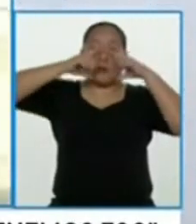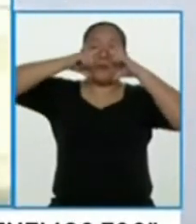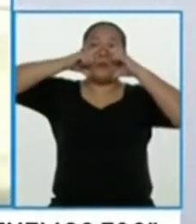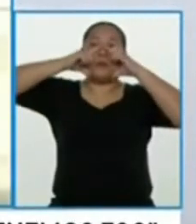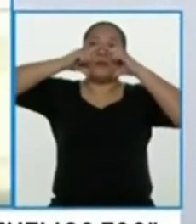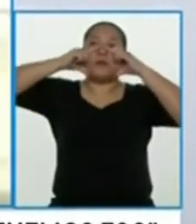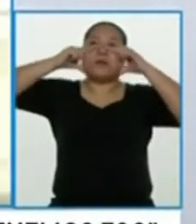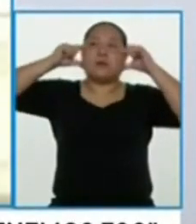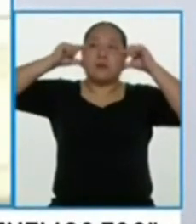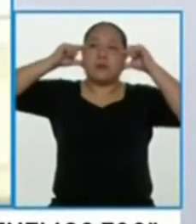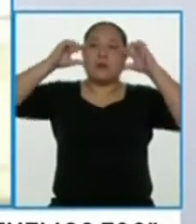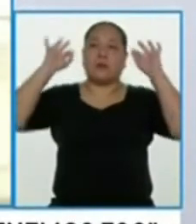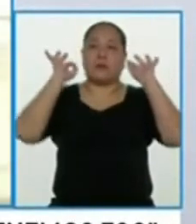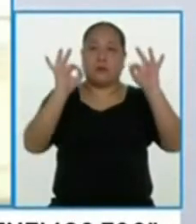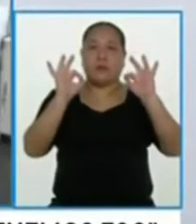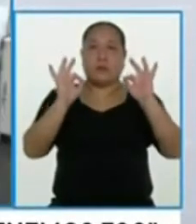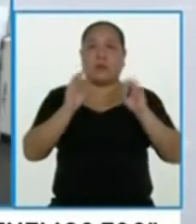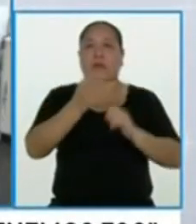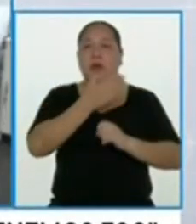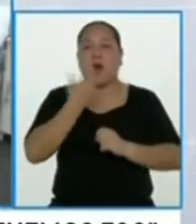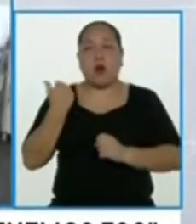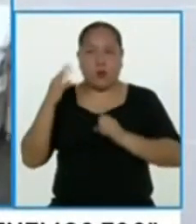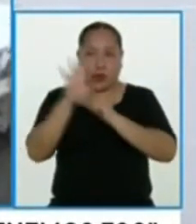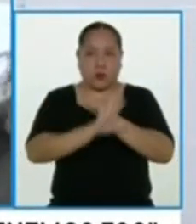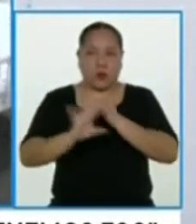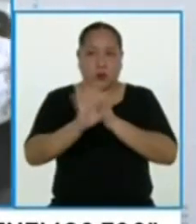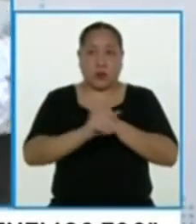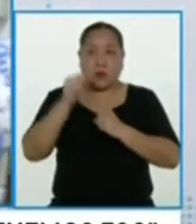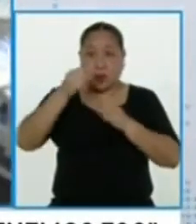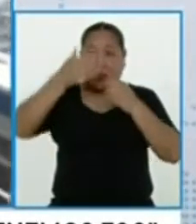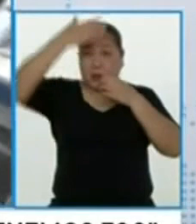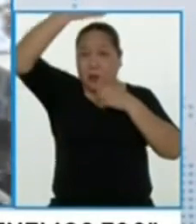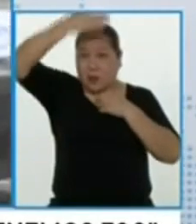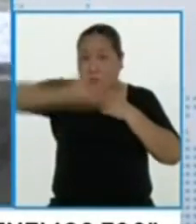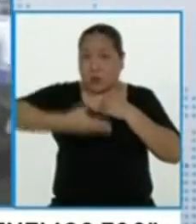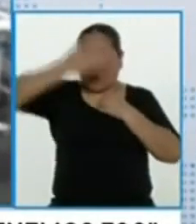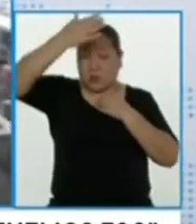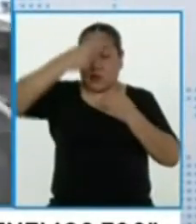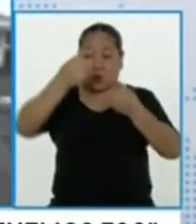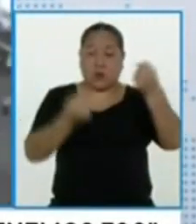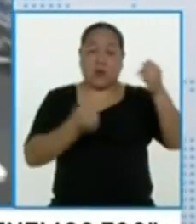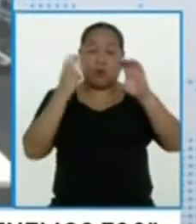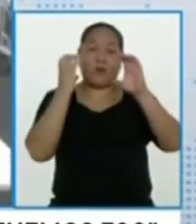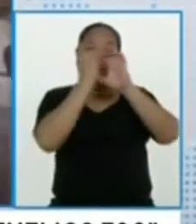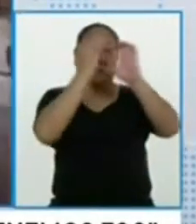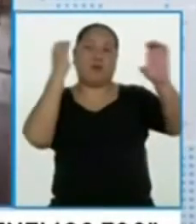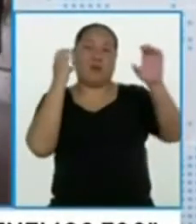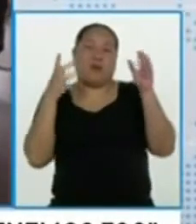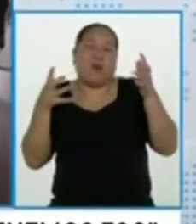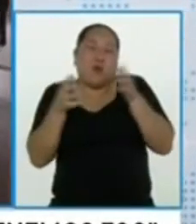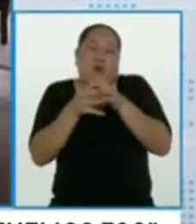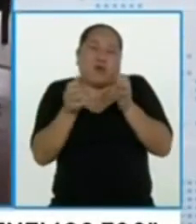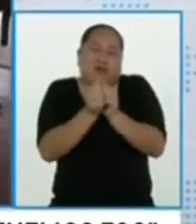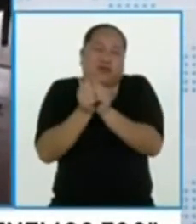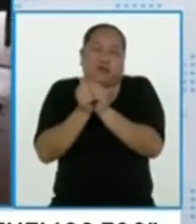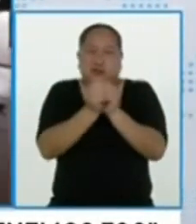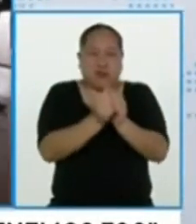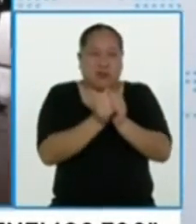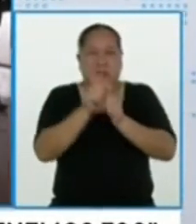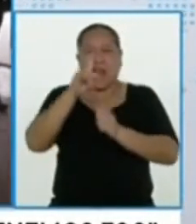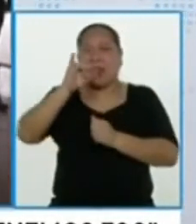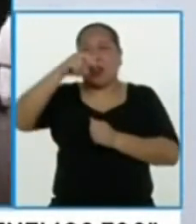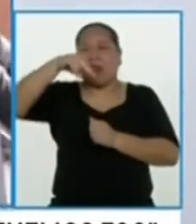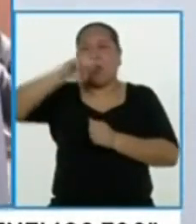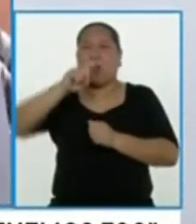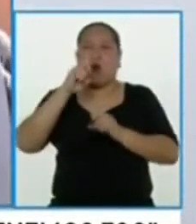bien, vas a tener mejor protección. Y si encima de eso, en el transporte público, en el que todo el mundo está piñado en la línea 1, en el